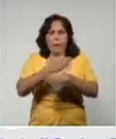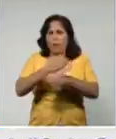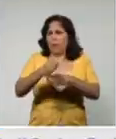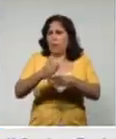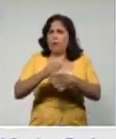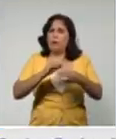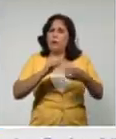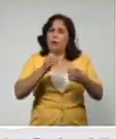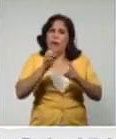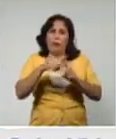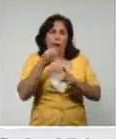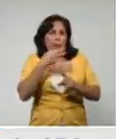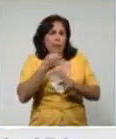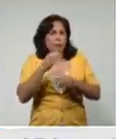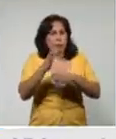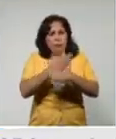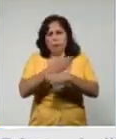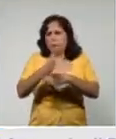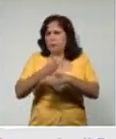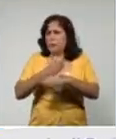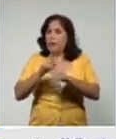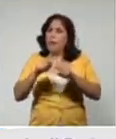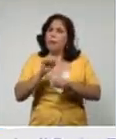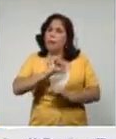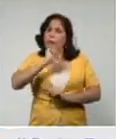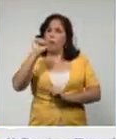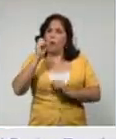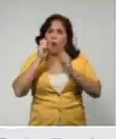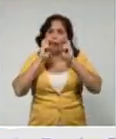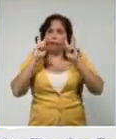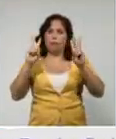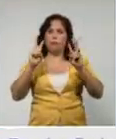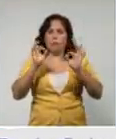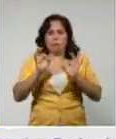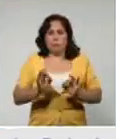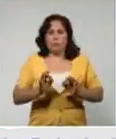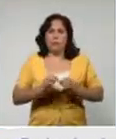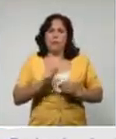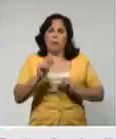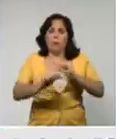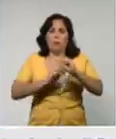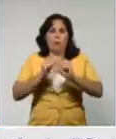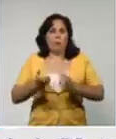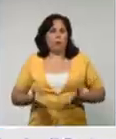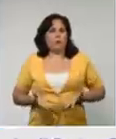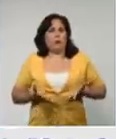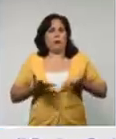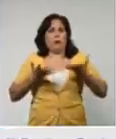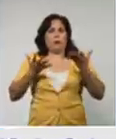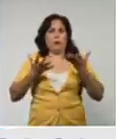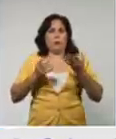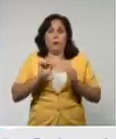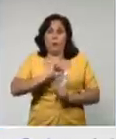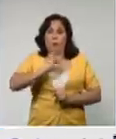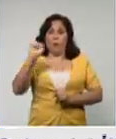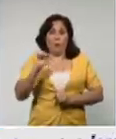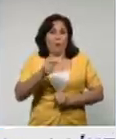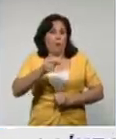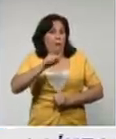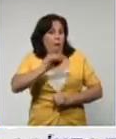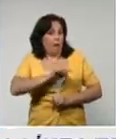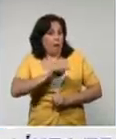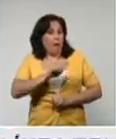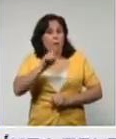de tratamiento para lograr su recuperación. Y con esto logramos ayer que uno de